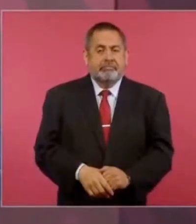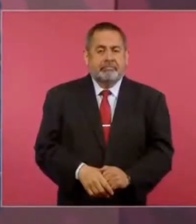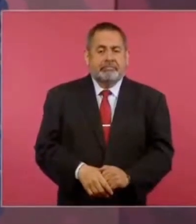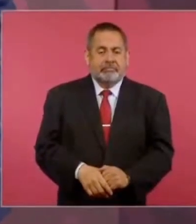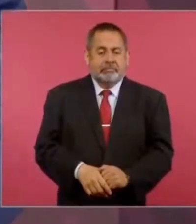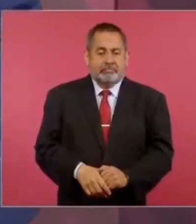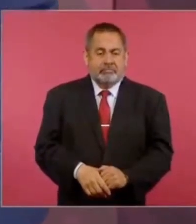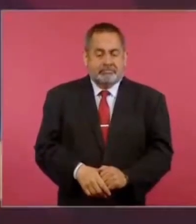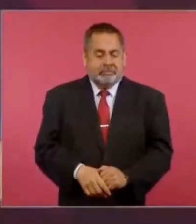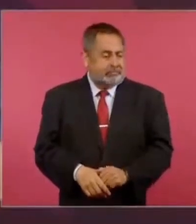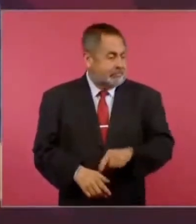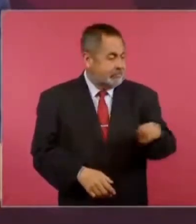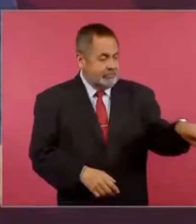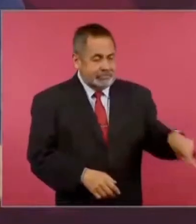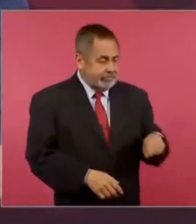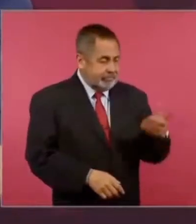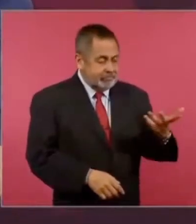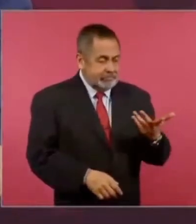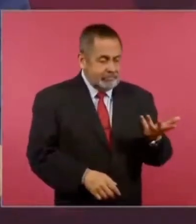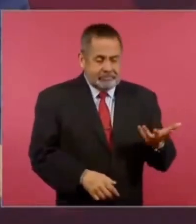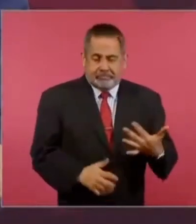Y todavía estos